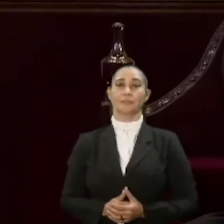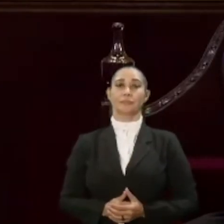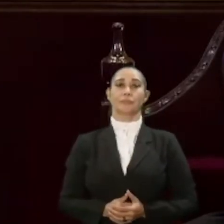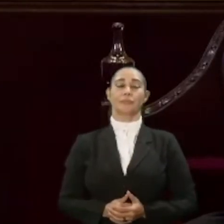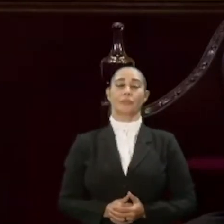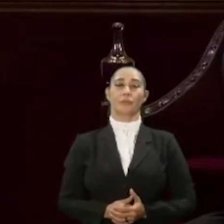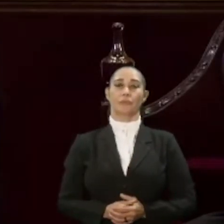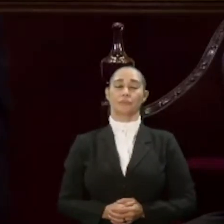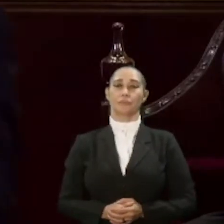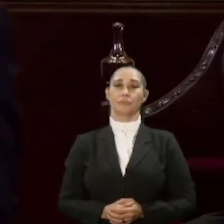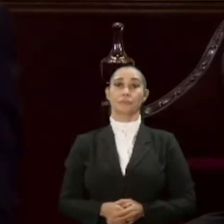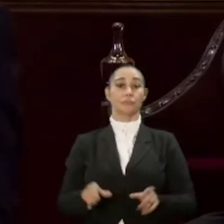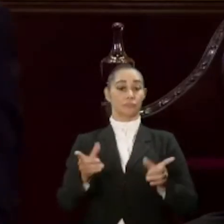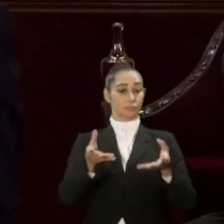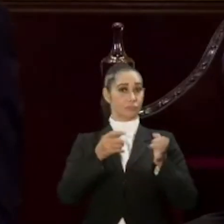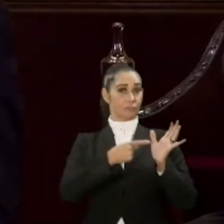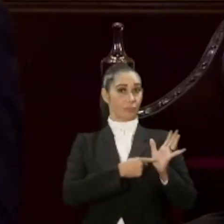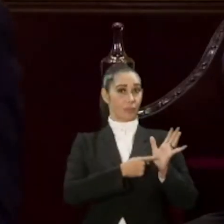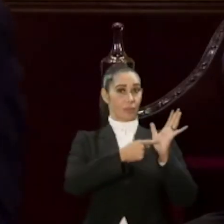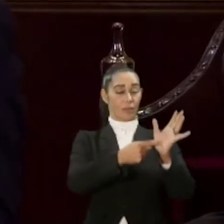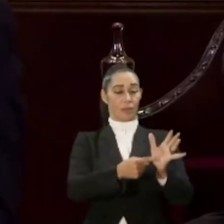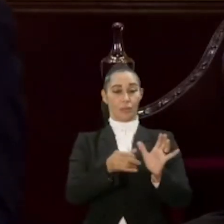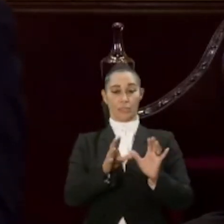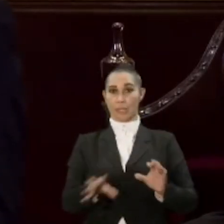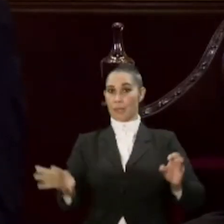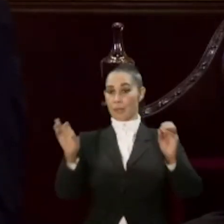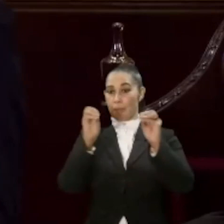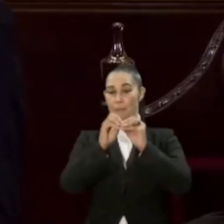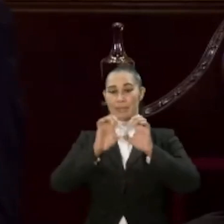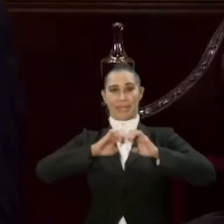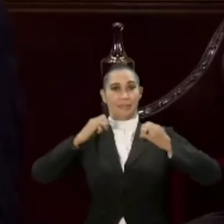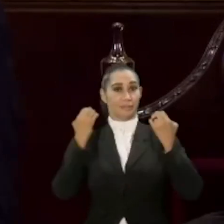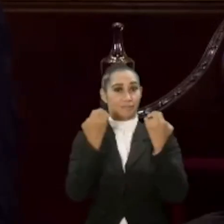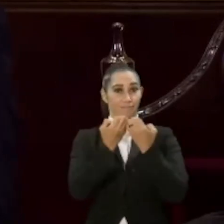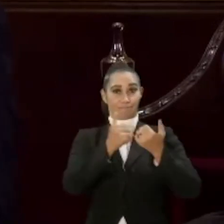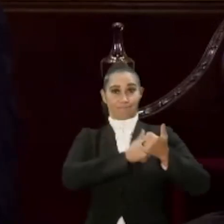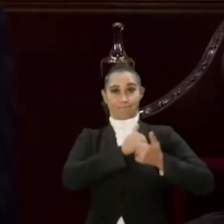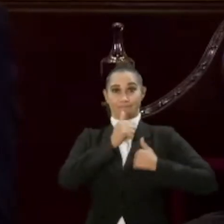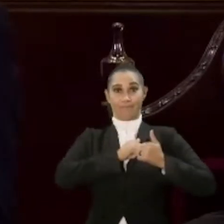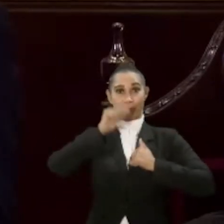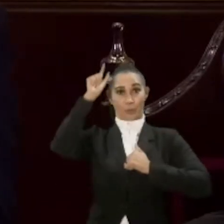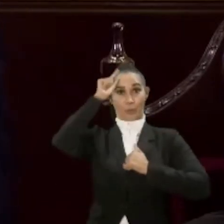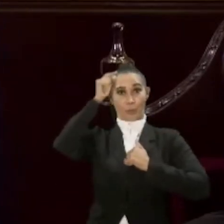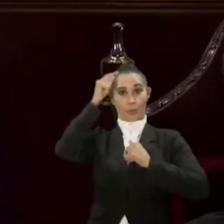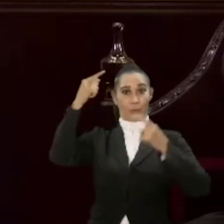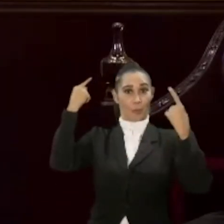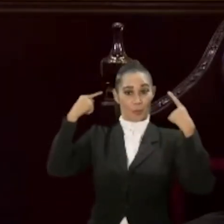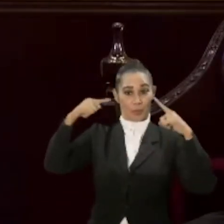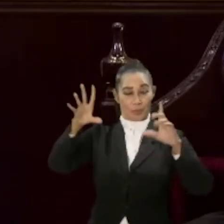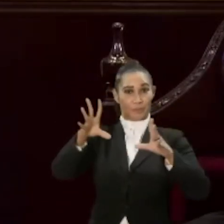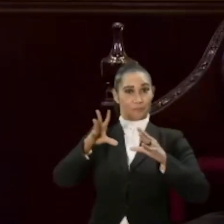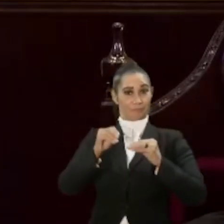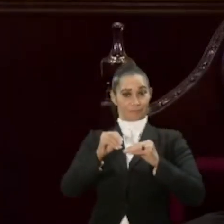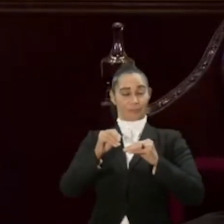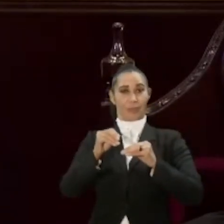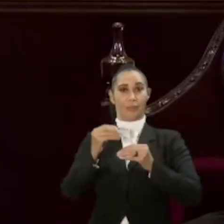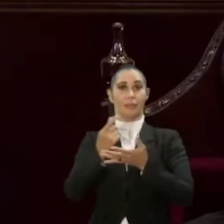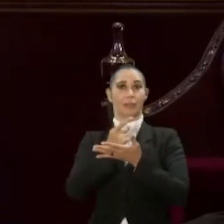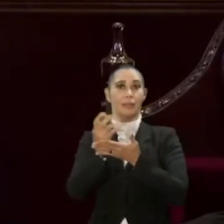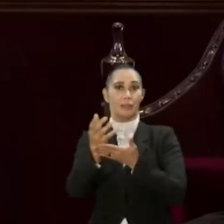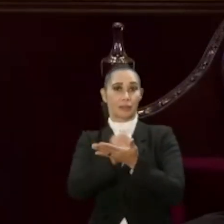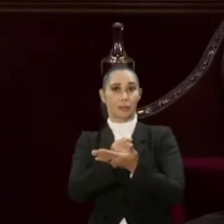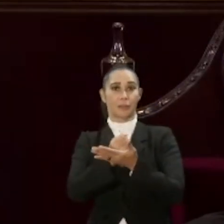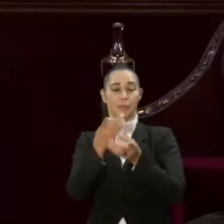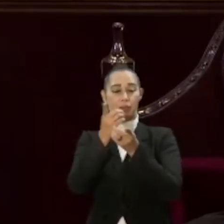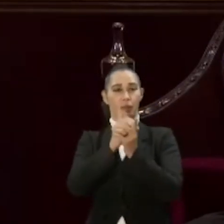resaltar que este es el mayor equipamiento militar que un gobierno dominicano ha adquirido desde la recuperación de